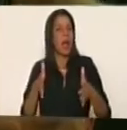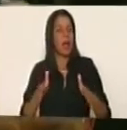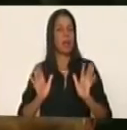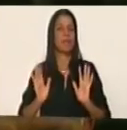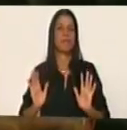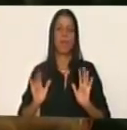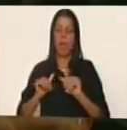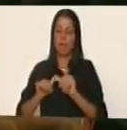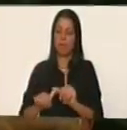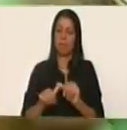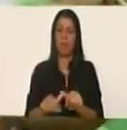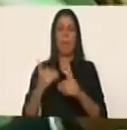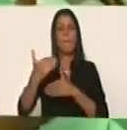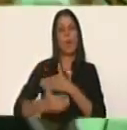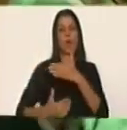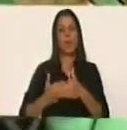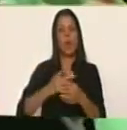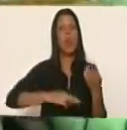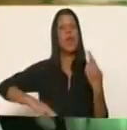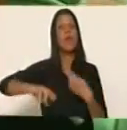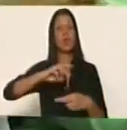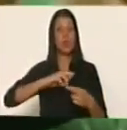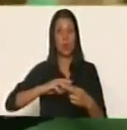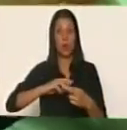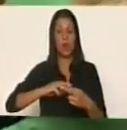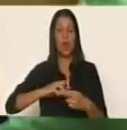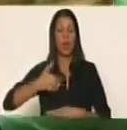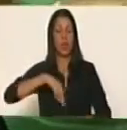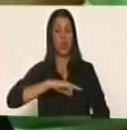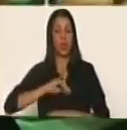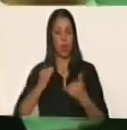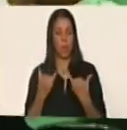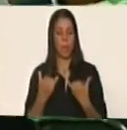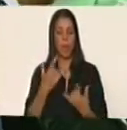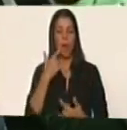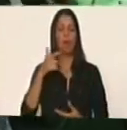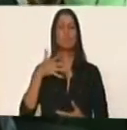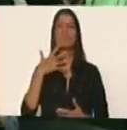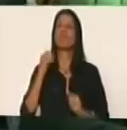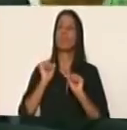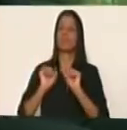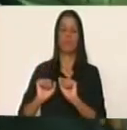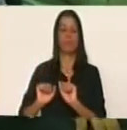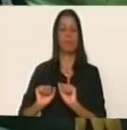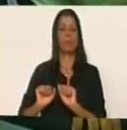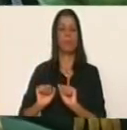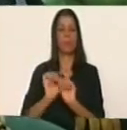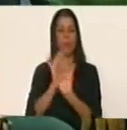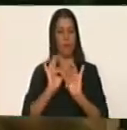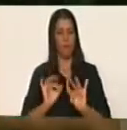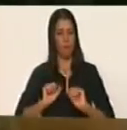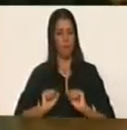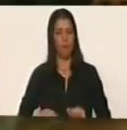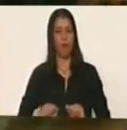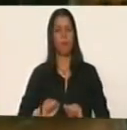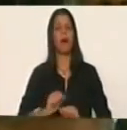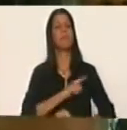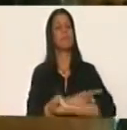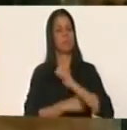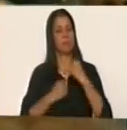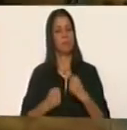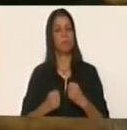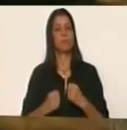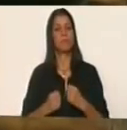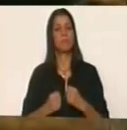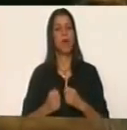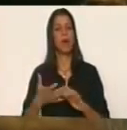seguir consolidando este proceso, una mayoría para combatir de manera fuerte y de manera férrea lo